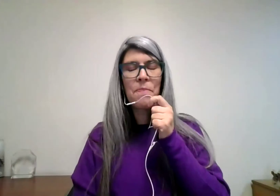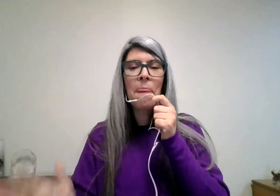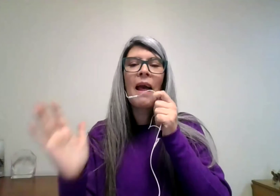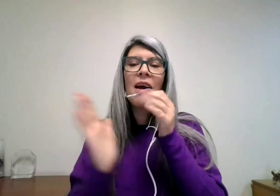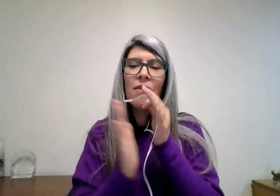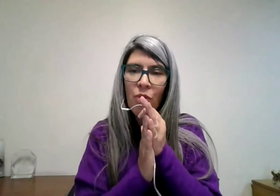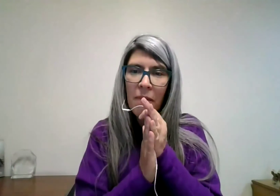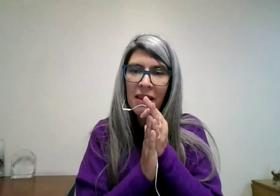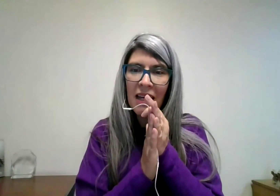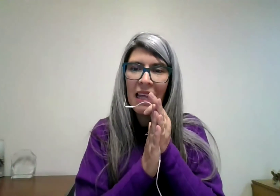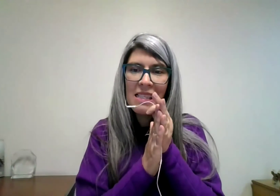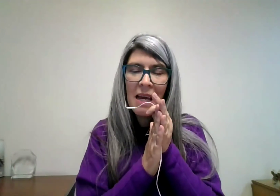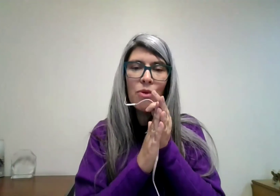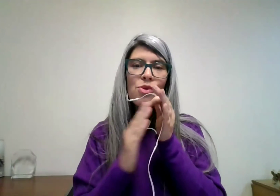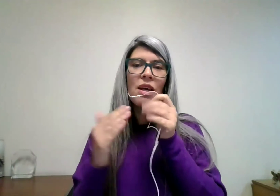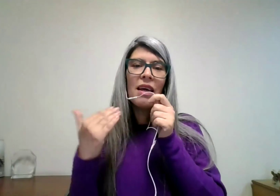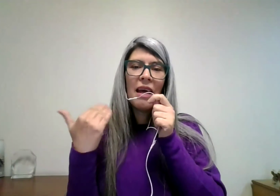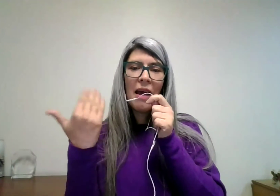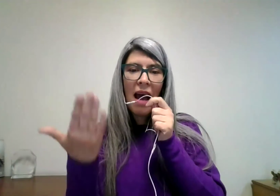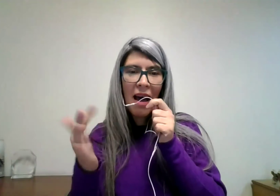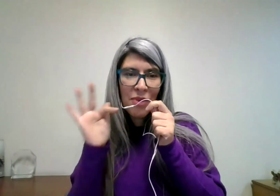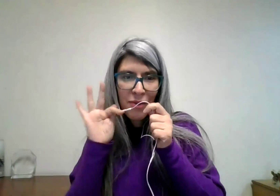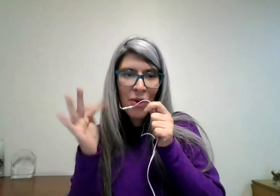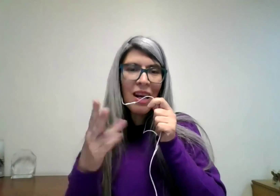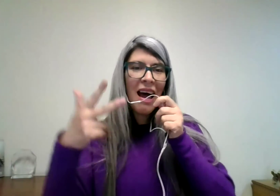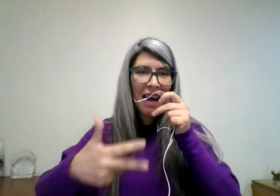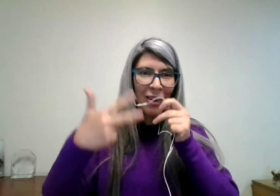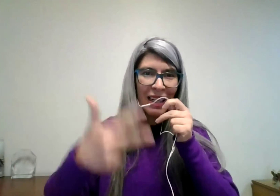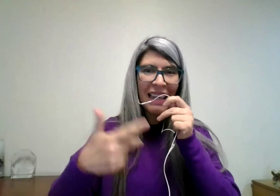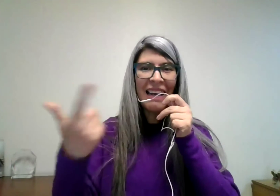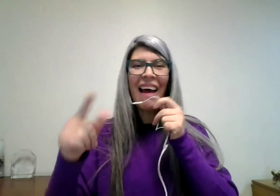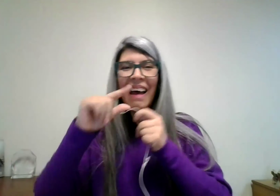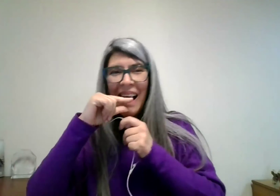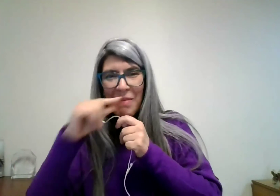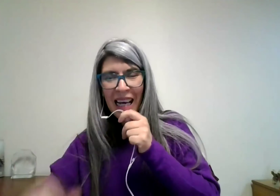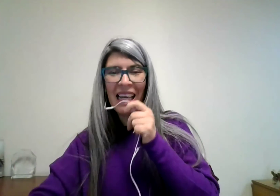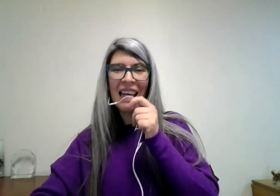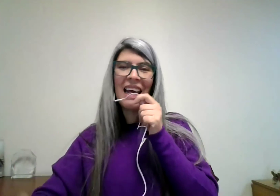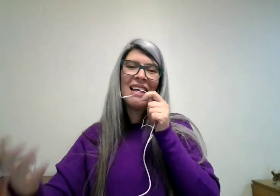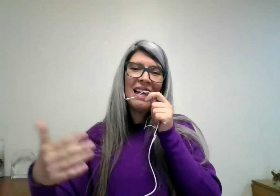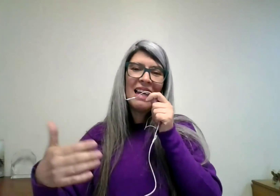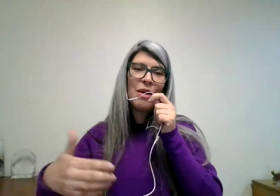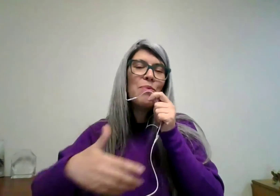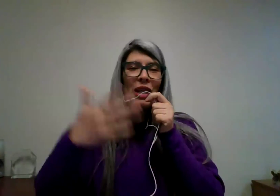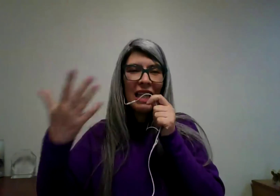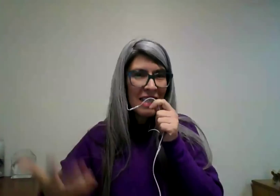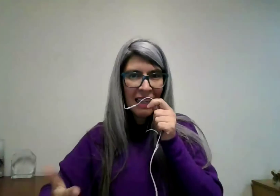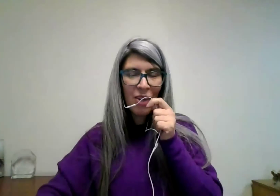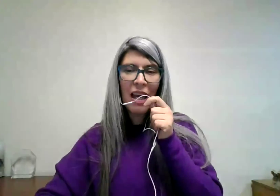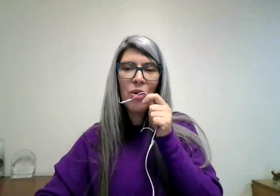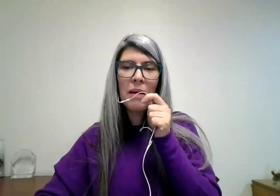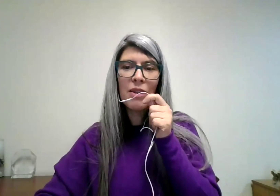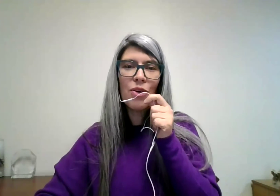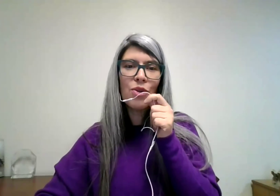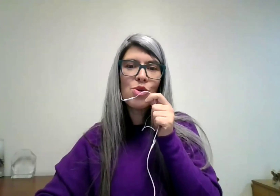material. Nuevamente agradecemos a Fabiola, a Carolina, a Macarena. Es muy interesante